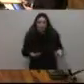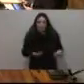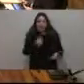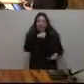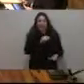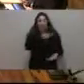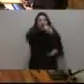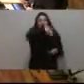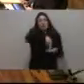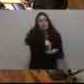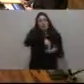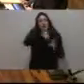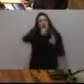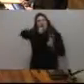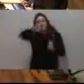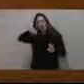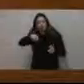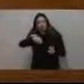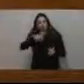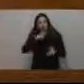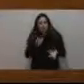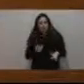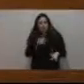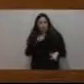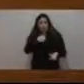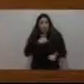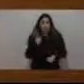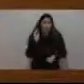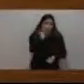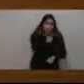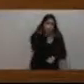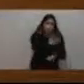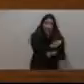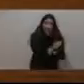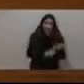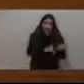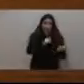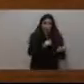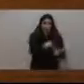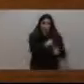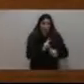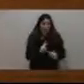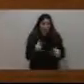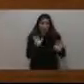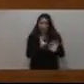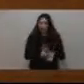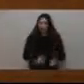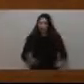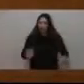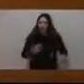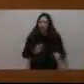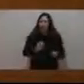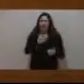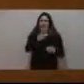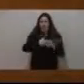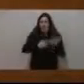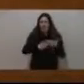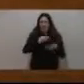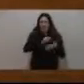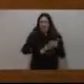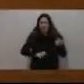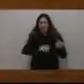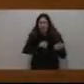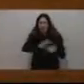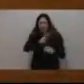de otra historia, porque realmente lo que le preguntamos sobre los informes aquí no se ha contestado absolutamente nada. Y en Veroteca sí, efectivamente, tenemos todos. Por